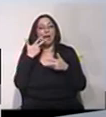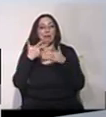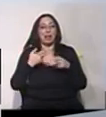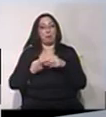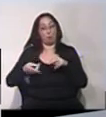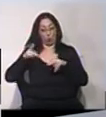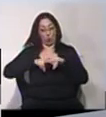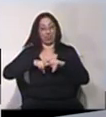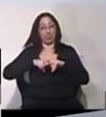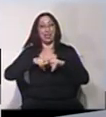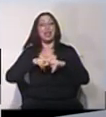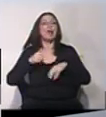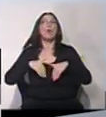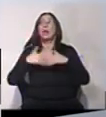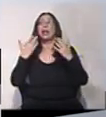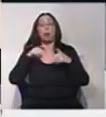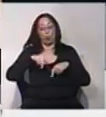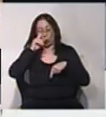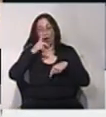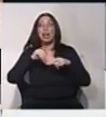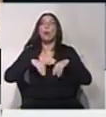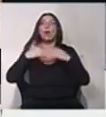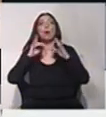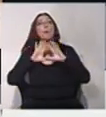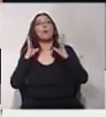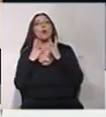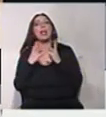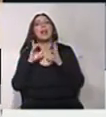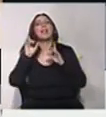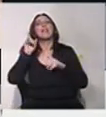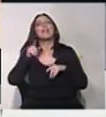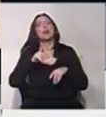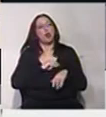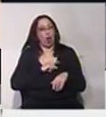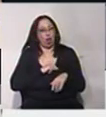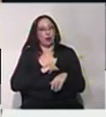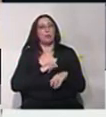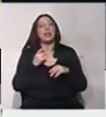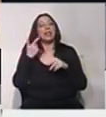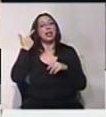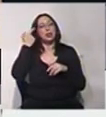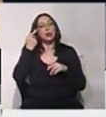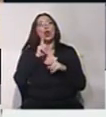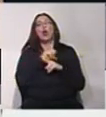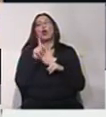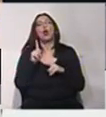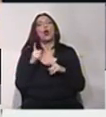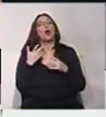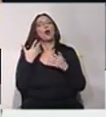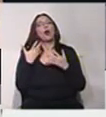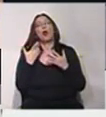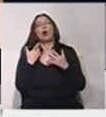Uruguay, en cualquier parte del mundo, perdón, implica dolor. Y el suicidio es una muerte no deseada,